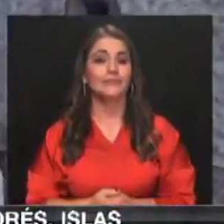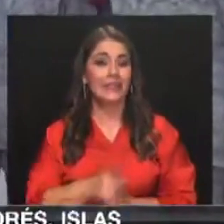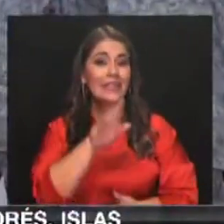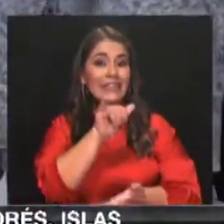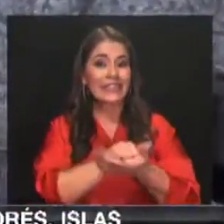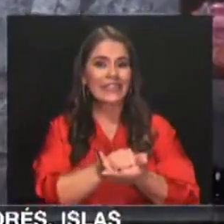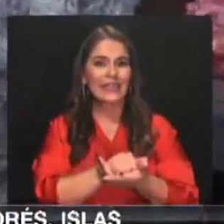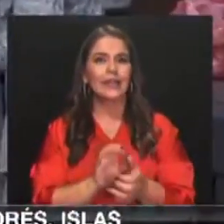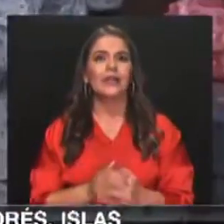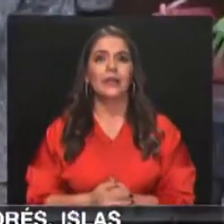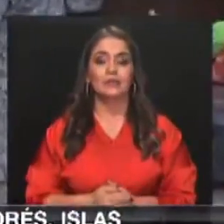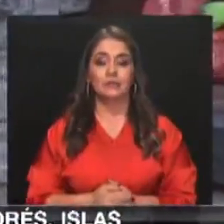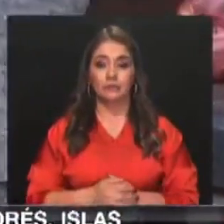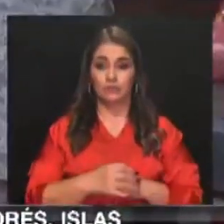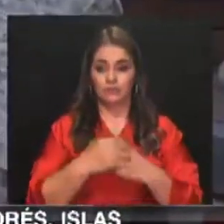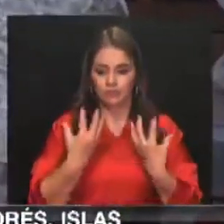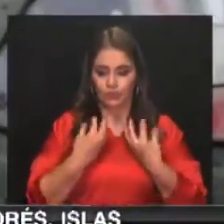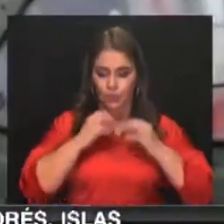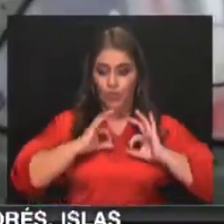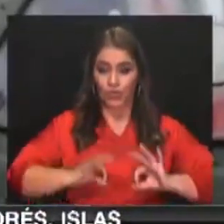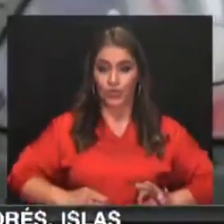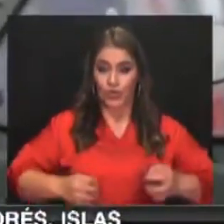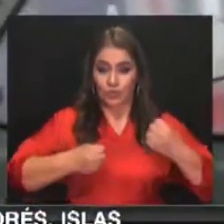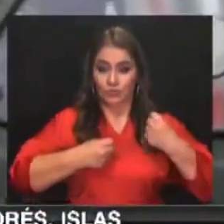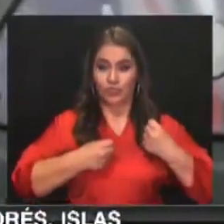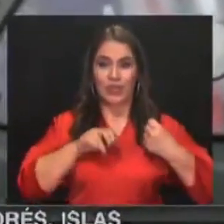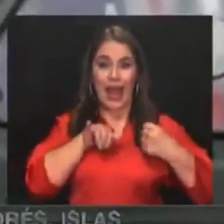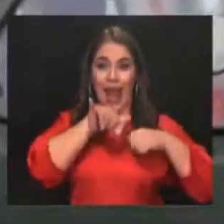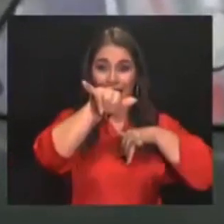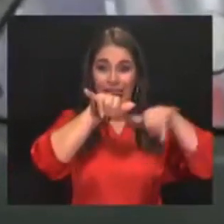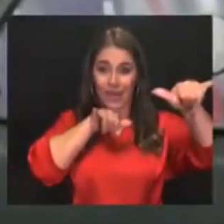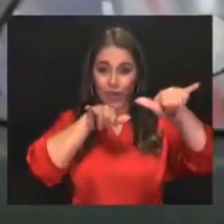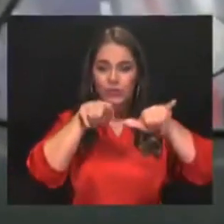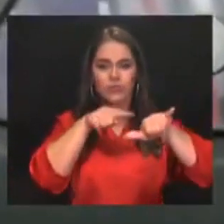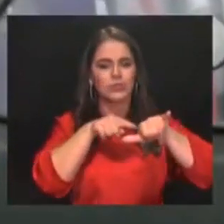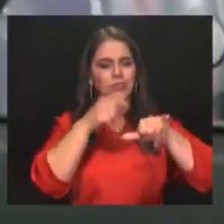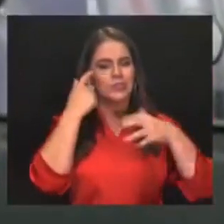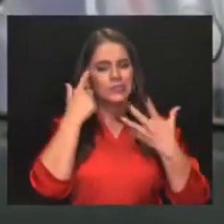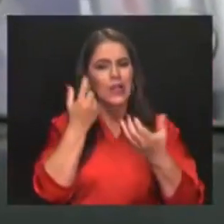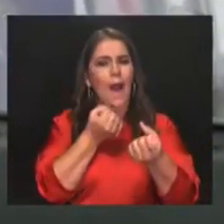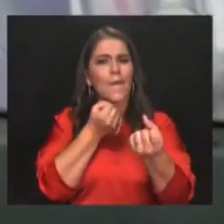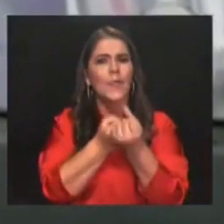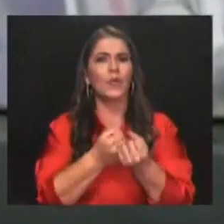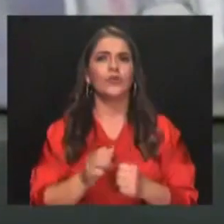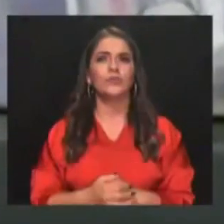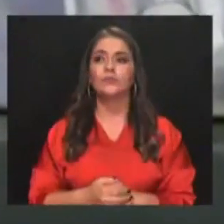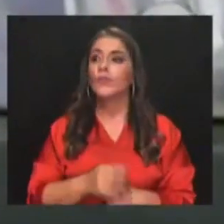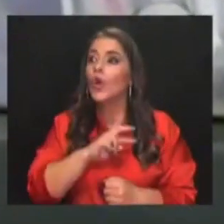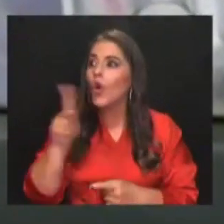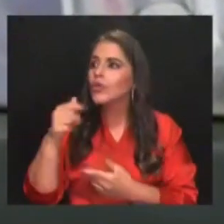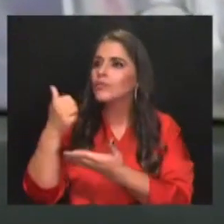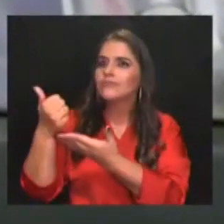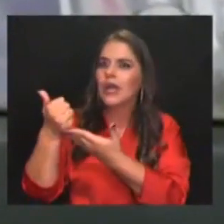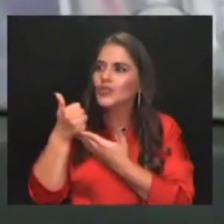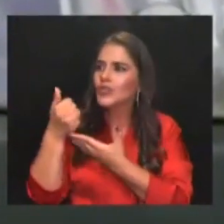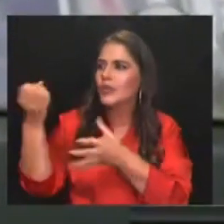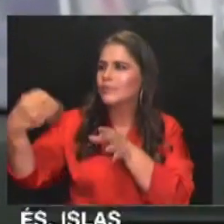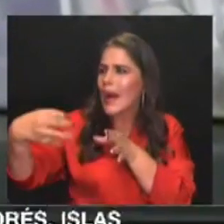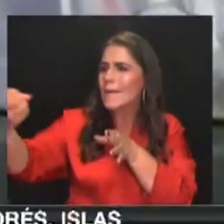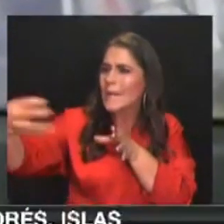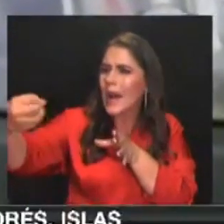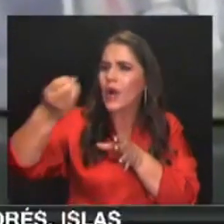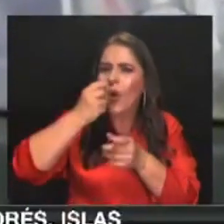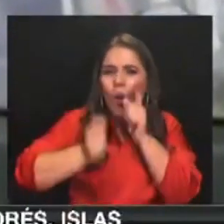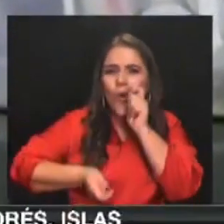Colombiana decidieron darles un apoyo. Aunamos esfuerzos para conseguir donaciones y mercados para llevar a la isla de San